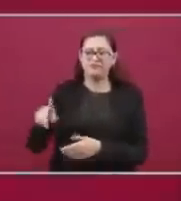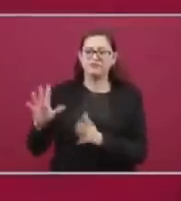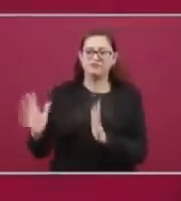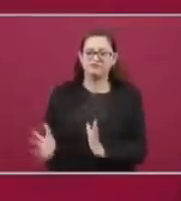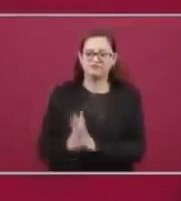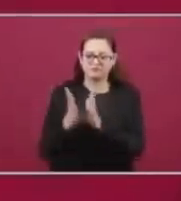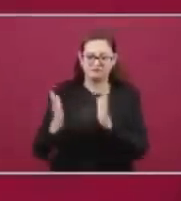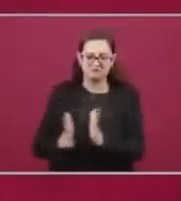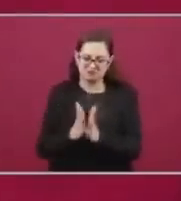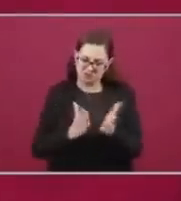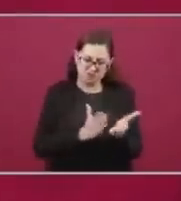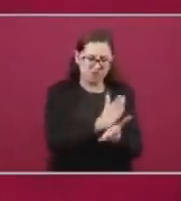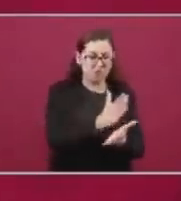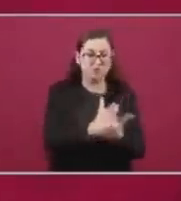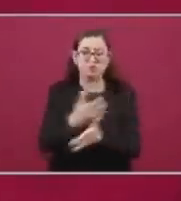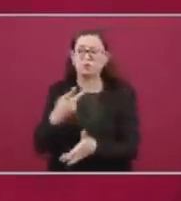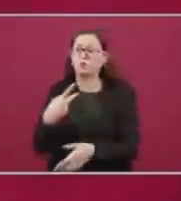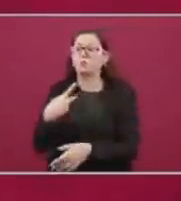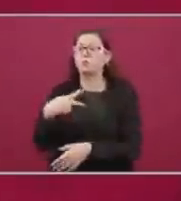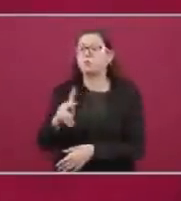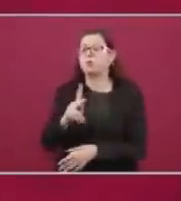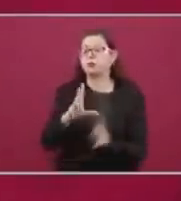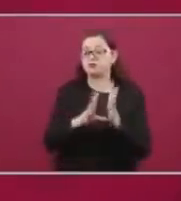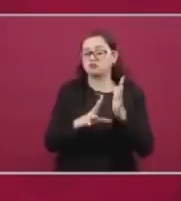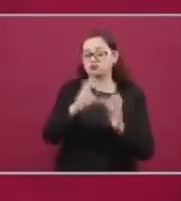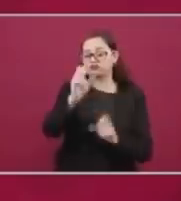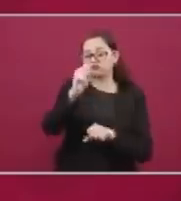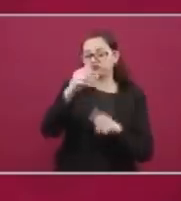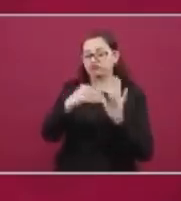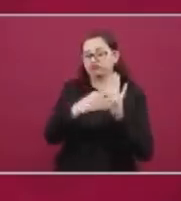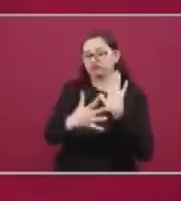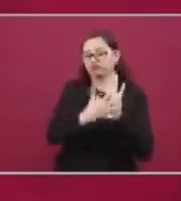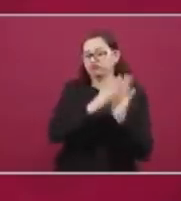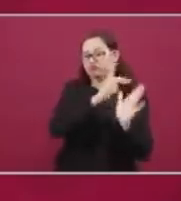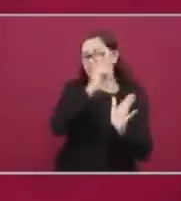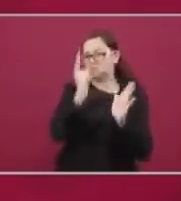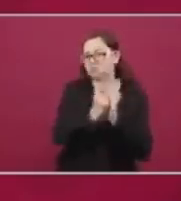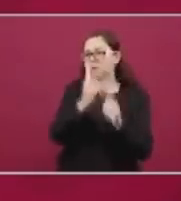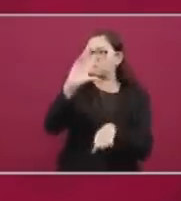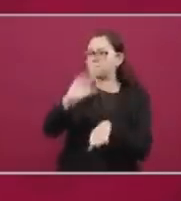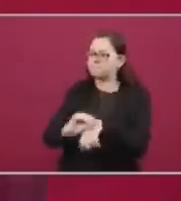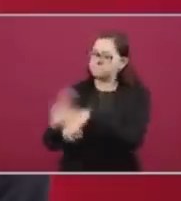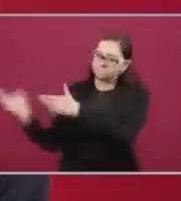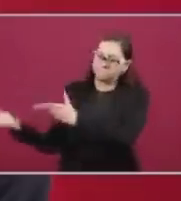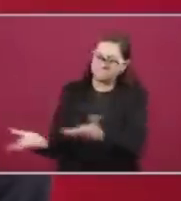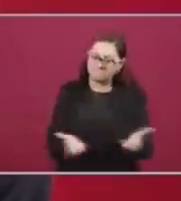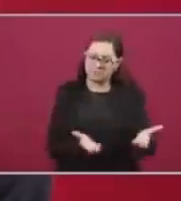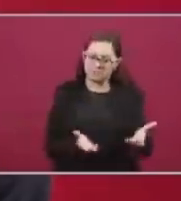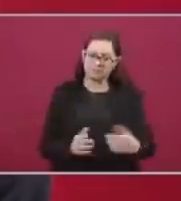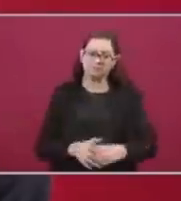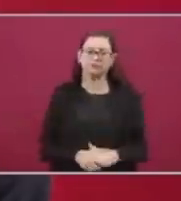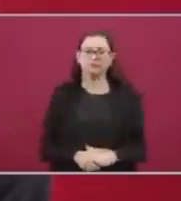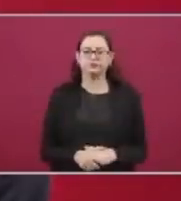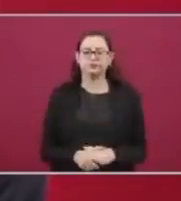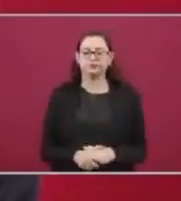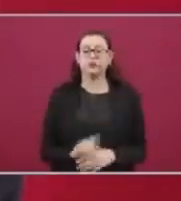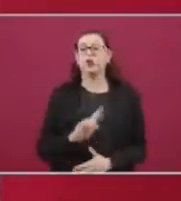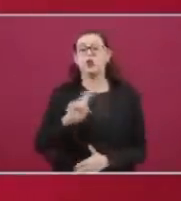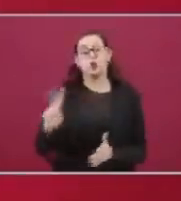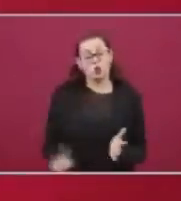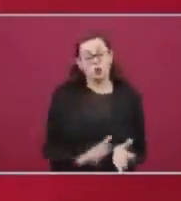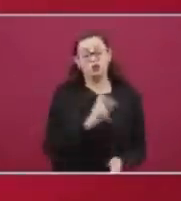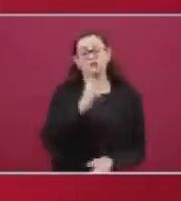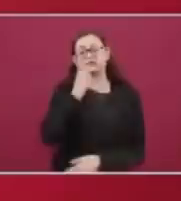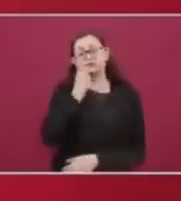legal del Ejército y de la Marina. Entonces, de nuevo,